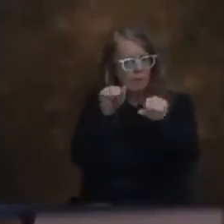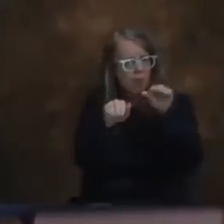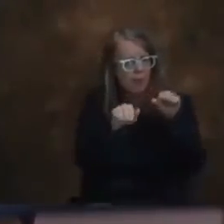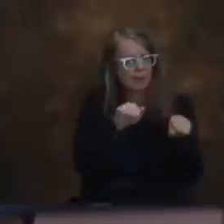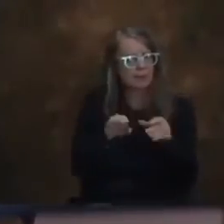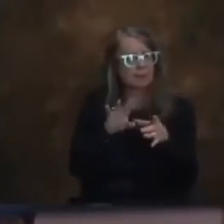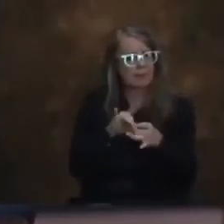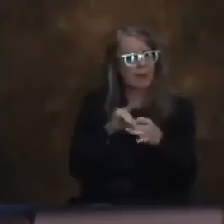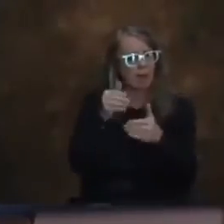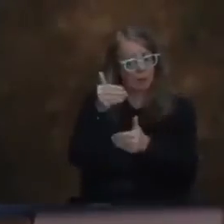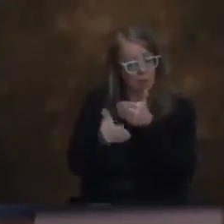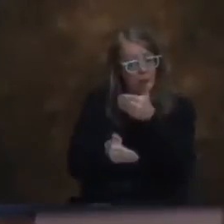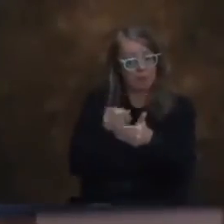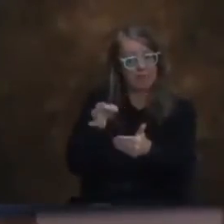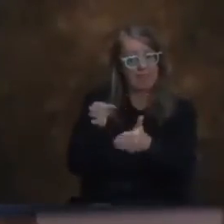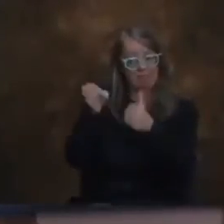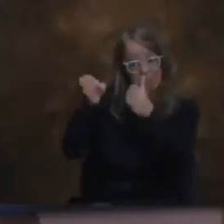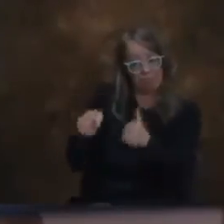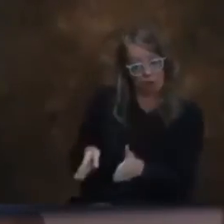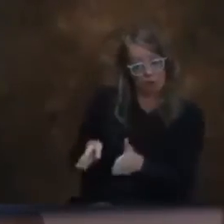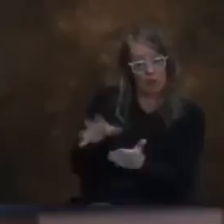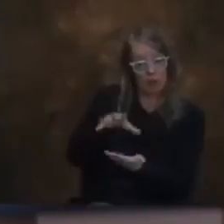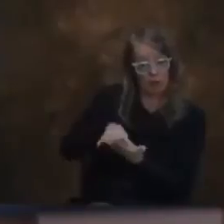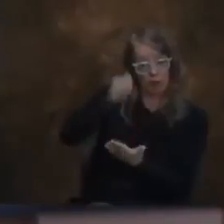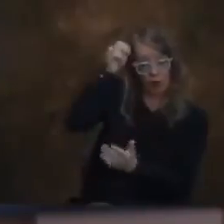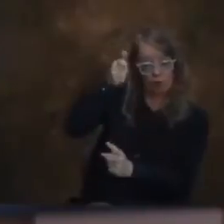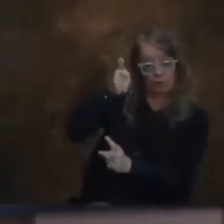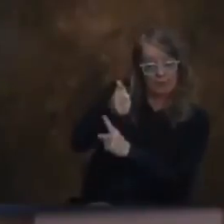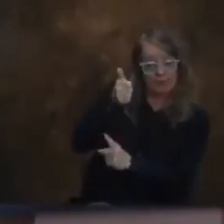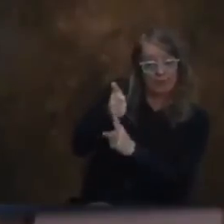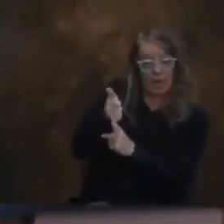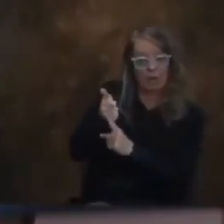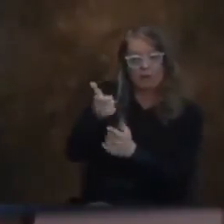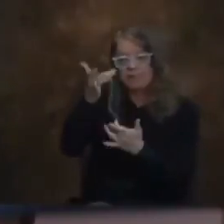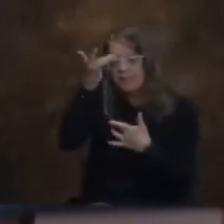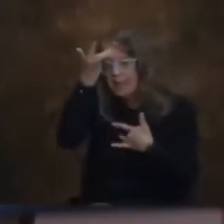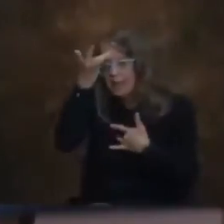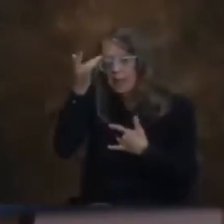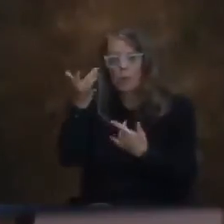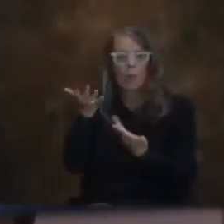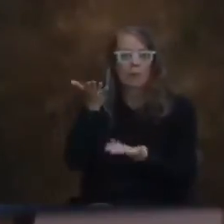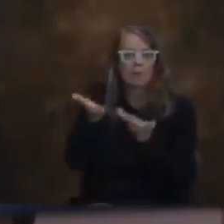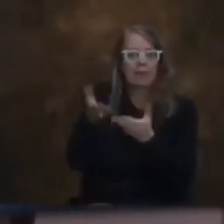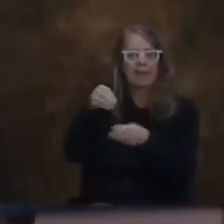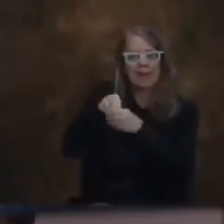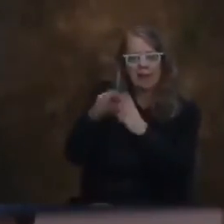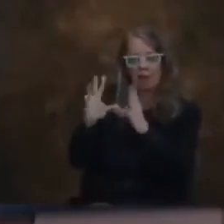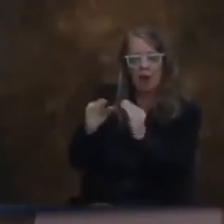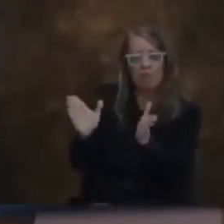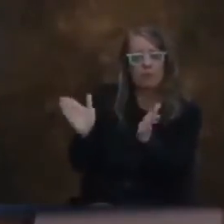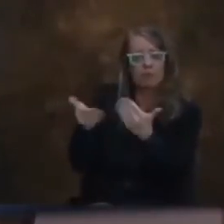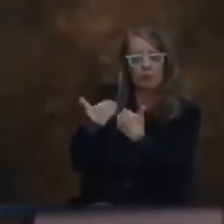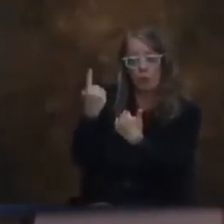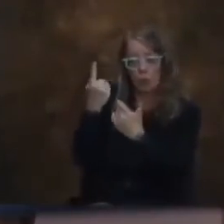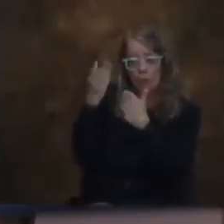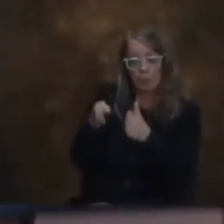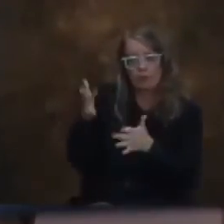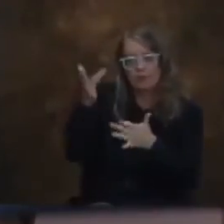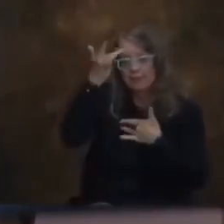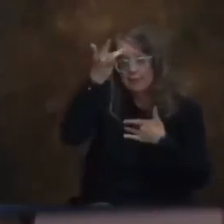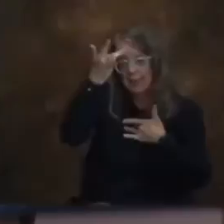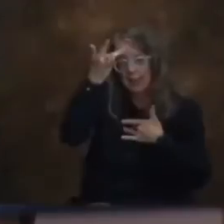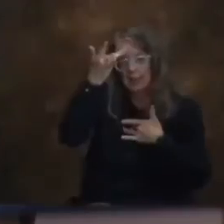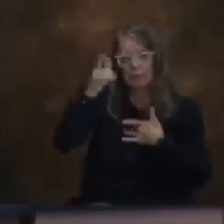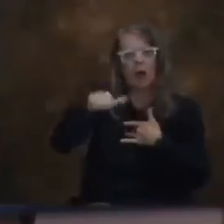si alguien ha experimentado exposición en una sala de conferencia cuáles son las las pautas para